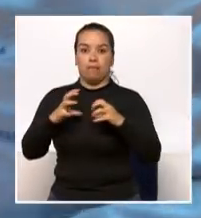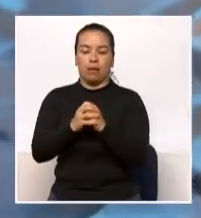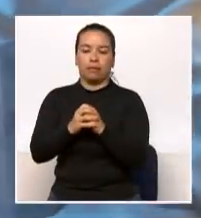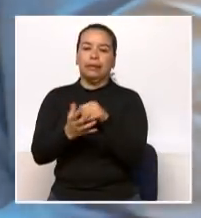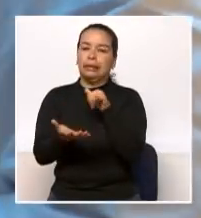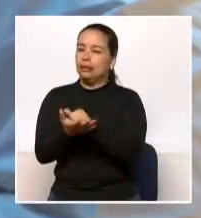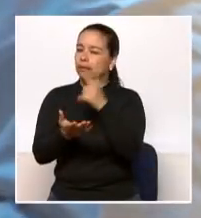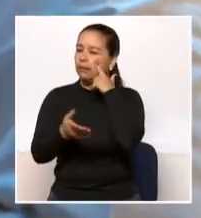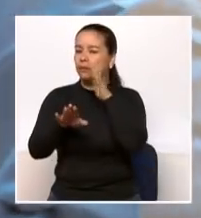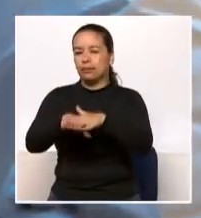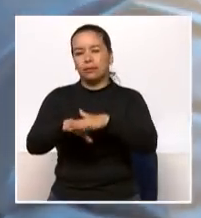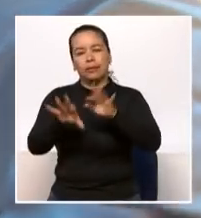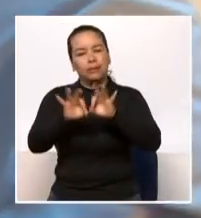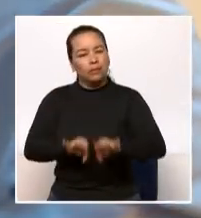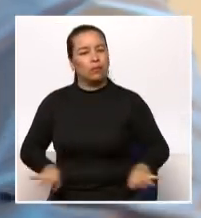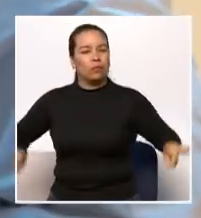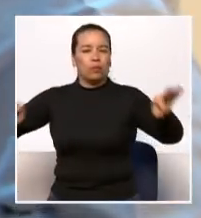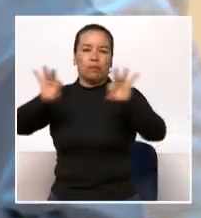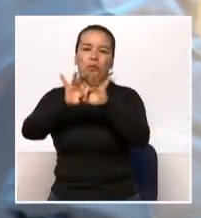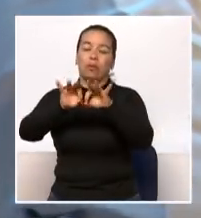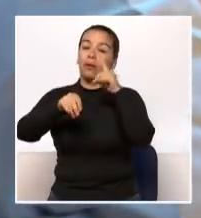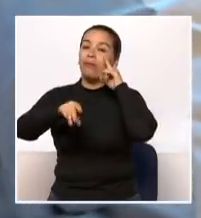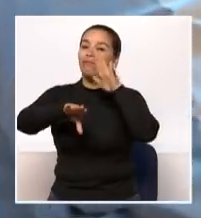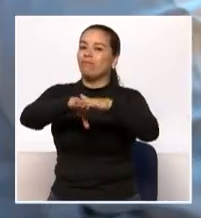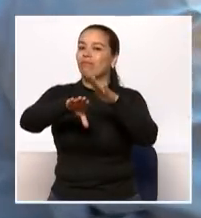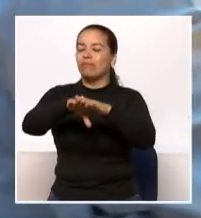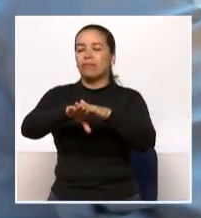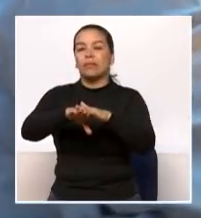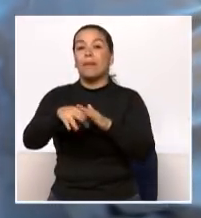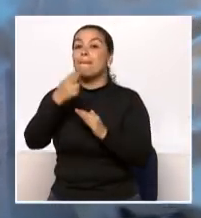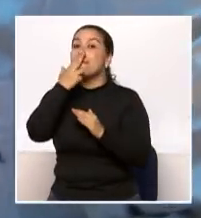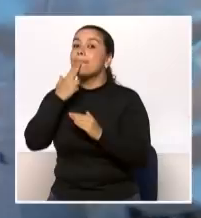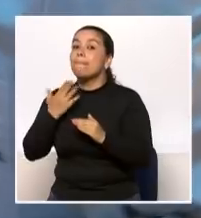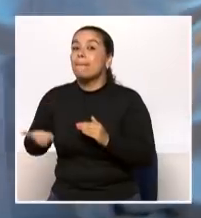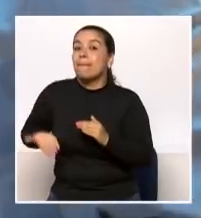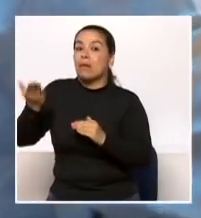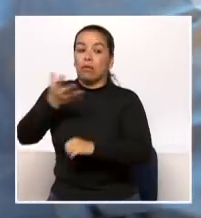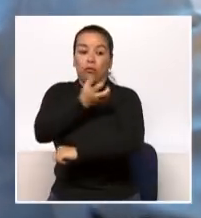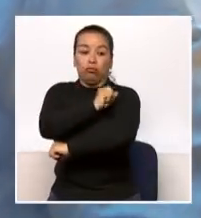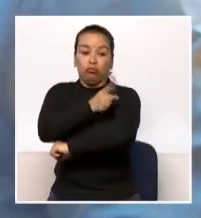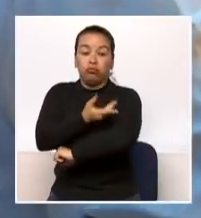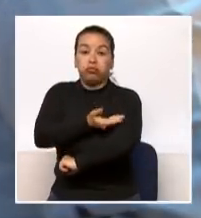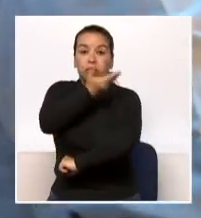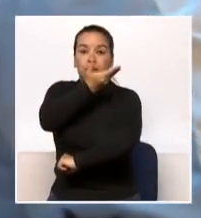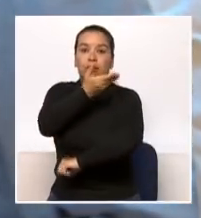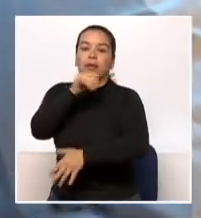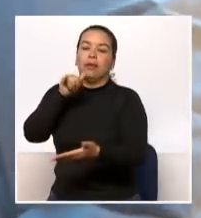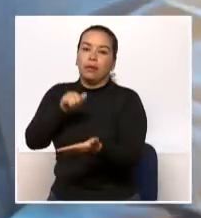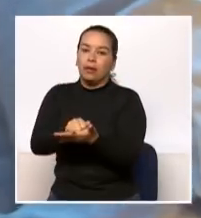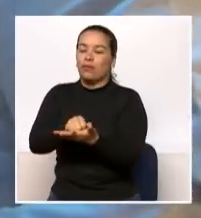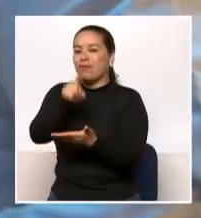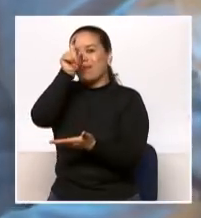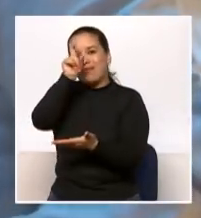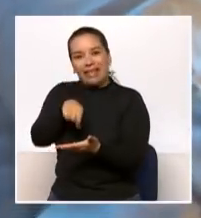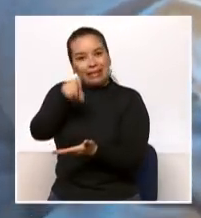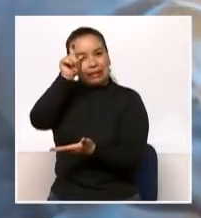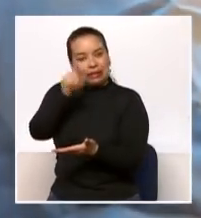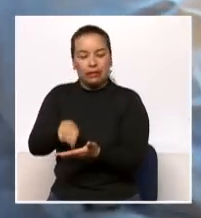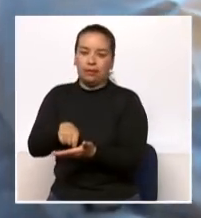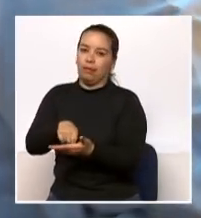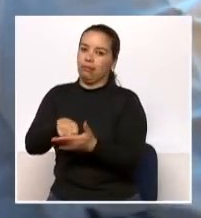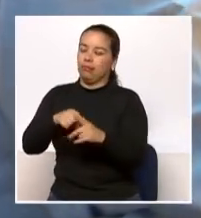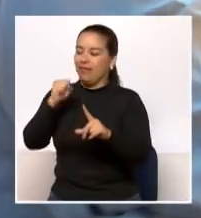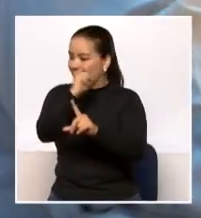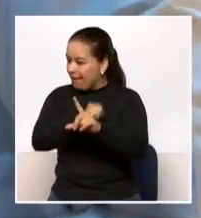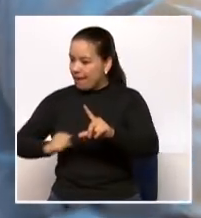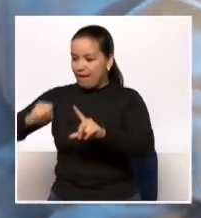es muy importante y les recuerdo, diabético e hipertenso tiene mandatoriamente que tener